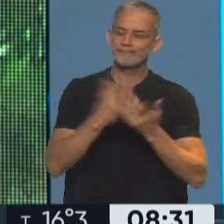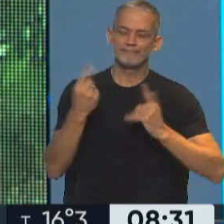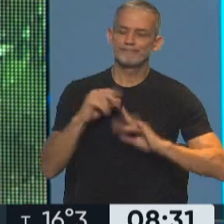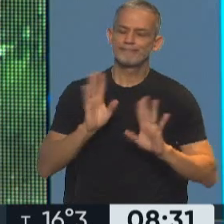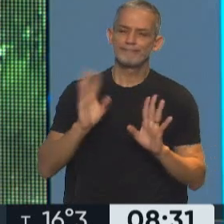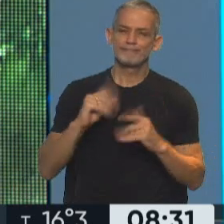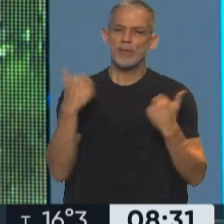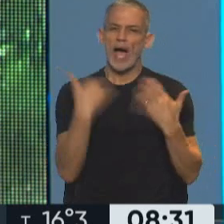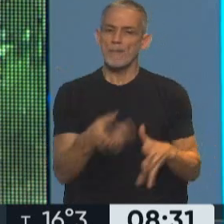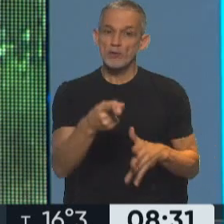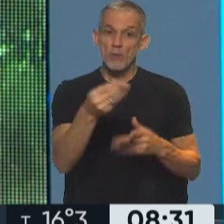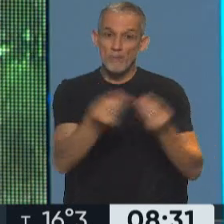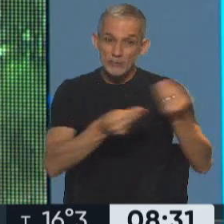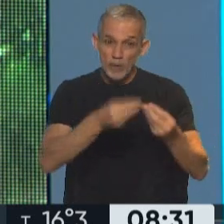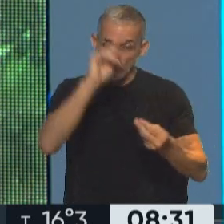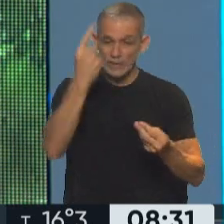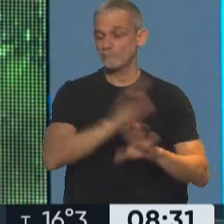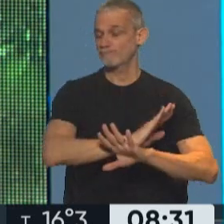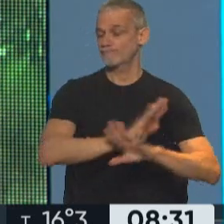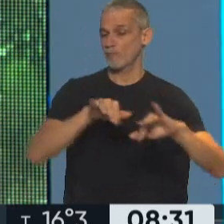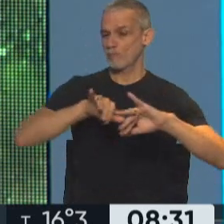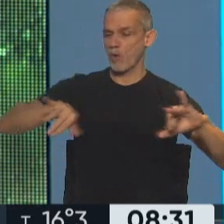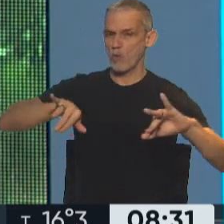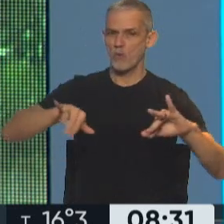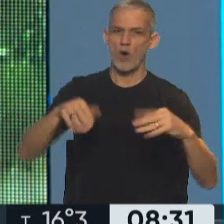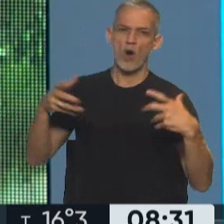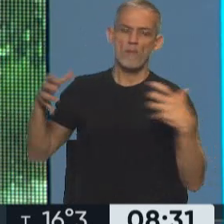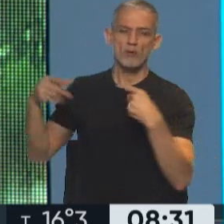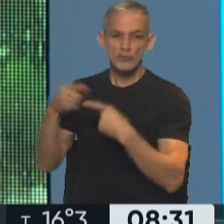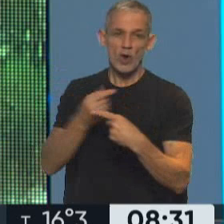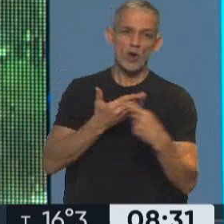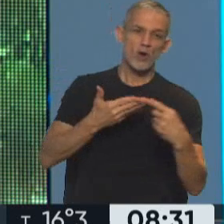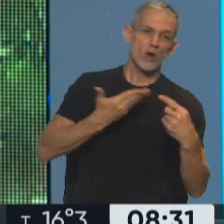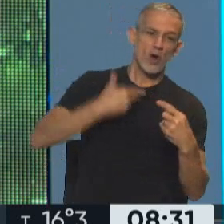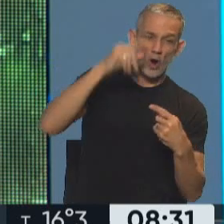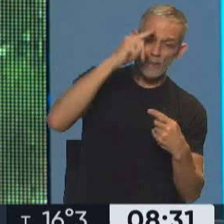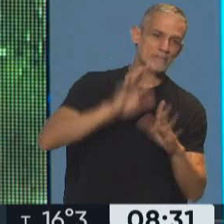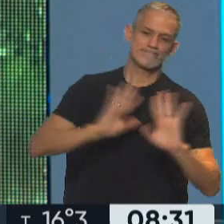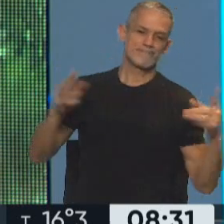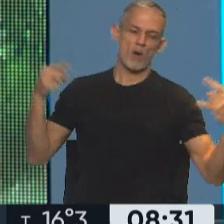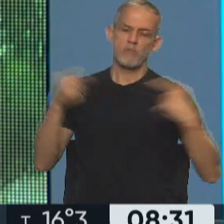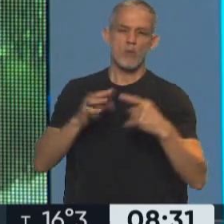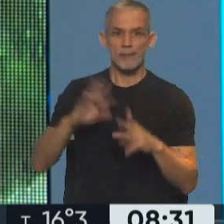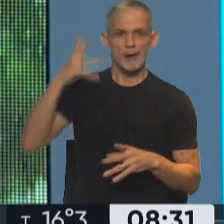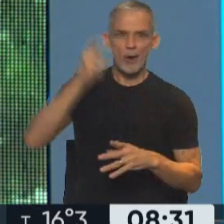acompañar el presupuesto nacional, la relación entre el oficialismo y la oposición llegó a este punto con pedidos de juicio